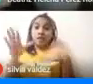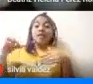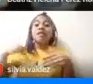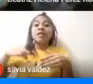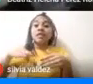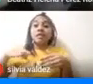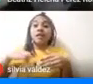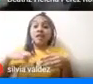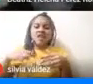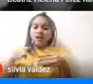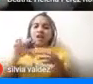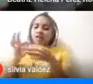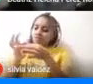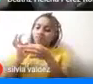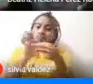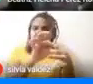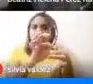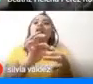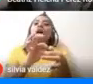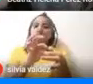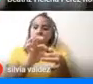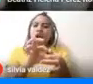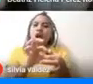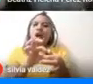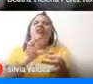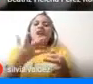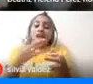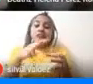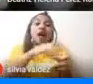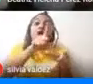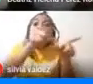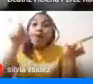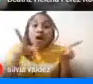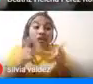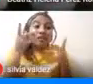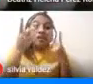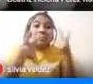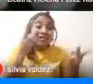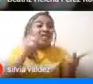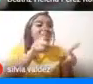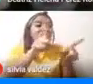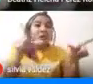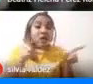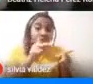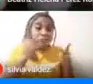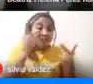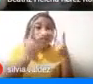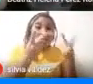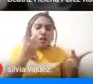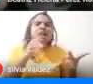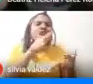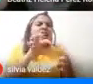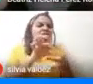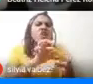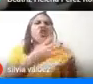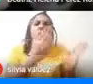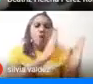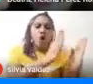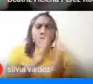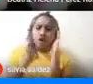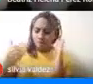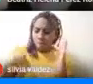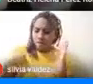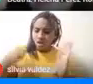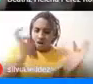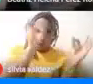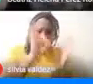está ligada también, pues básicamente al territorio, y ese territorio está ligado a cómo está organizado mi